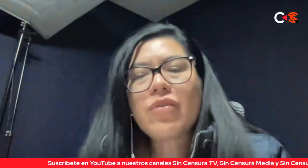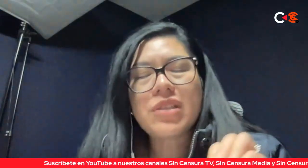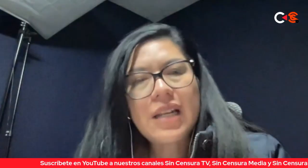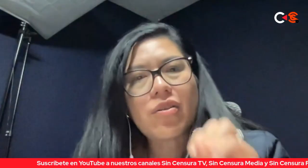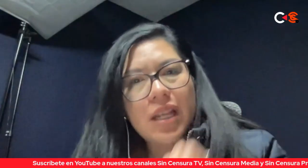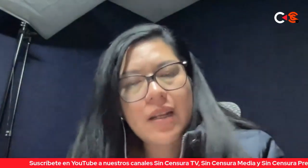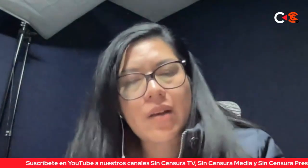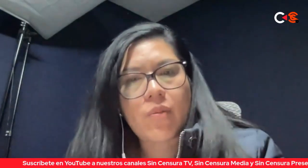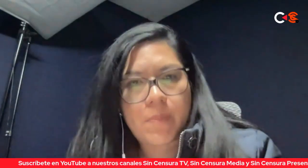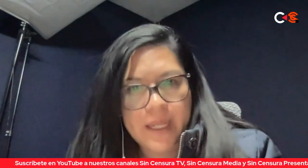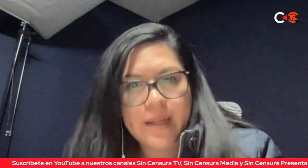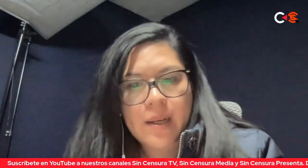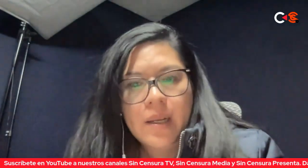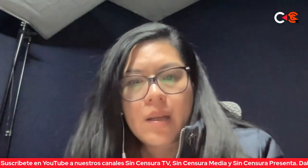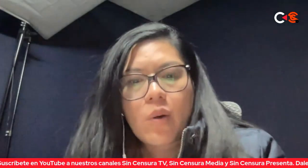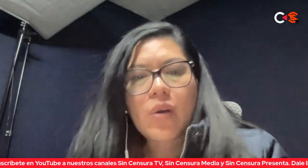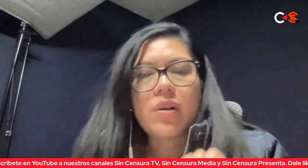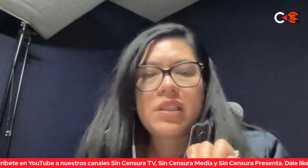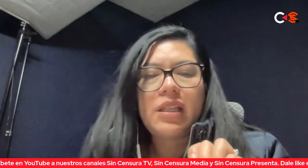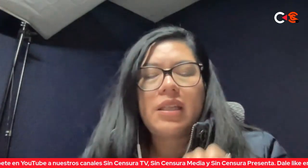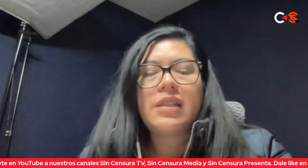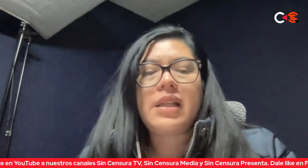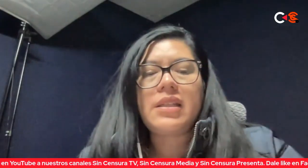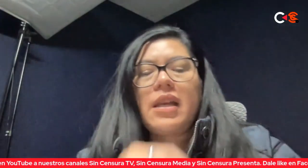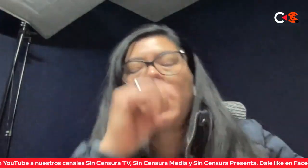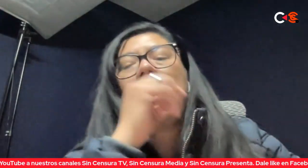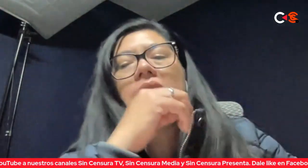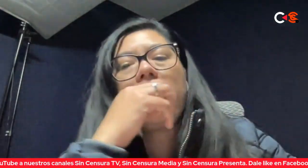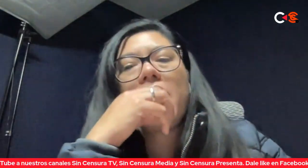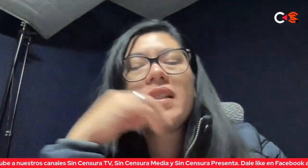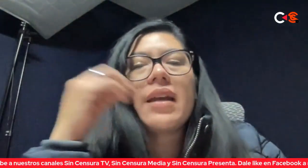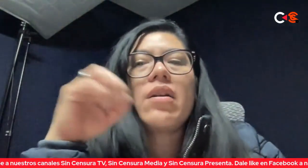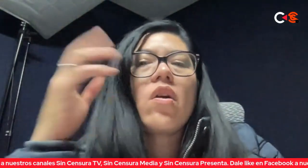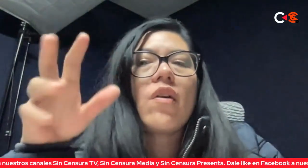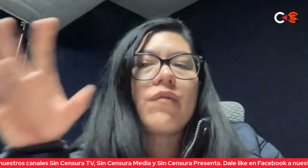sé, 22 empleados y al último nomás era un empleado en el Seguro Social. O sea,